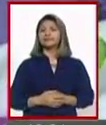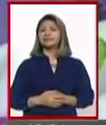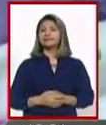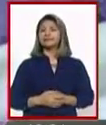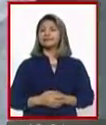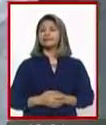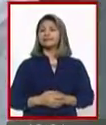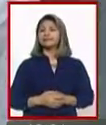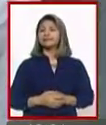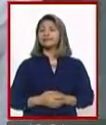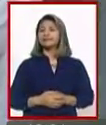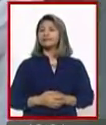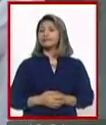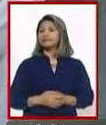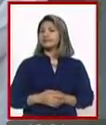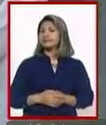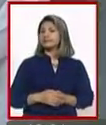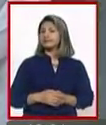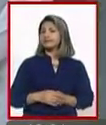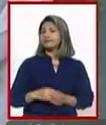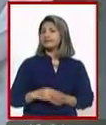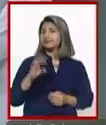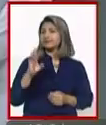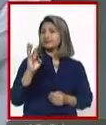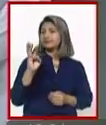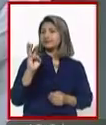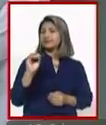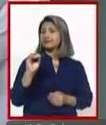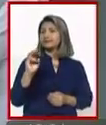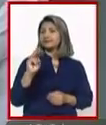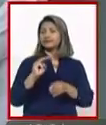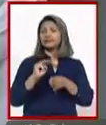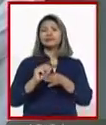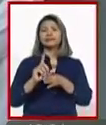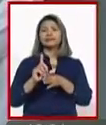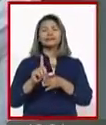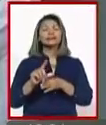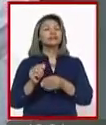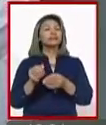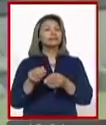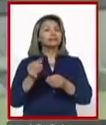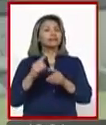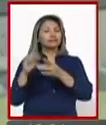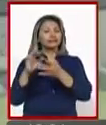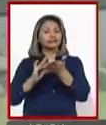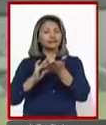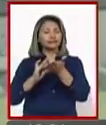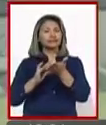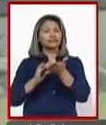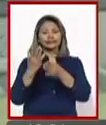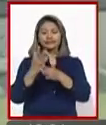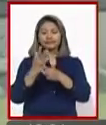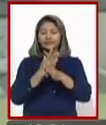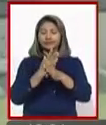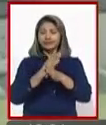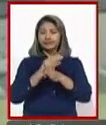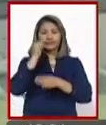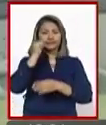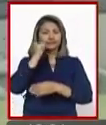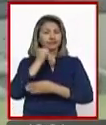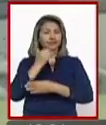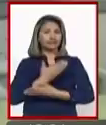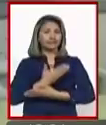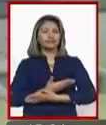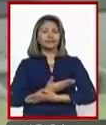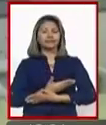tolerando vía oral, mamadera, 60 ml cada 3 horas, saturando bien parámetros hemodinámicos, todo normal. O sea, la evolución de esta niña es favorable.